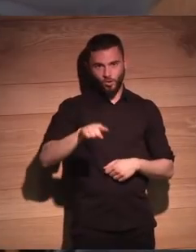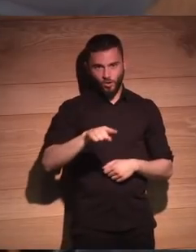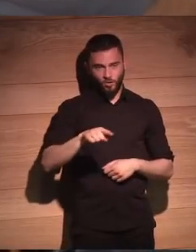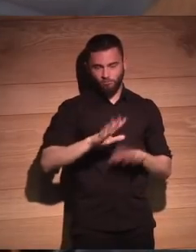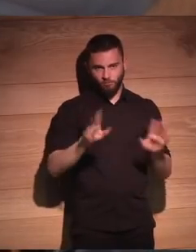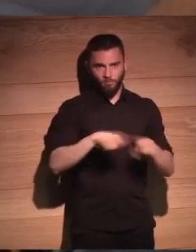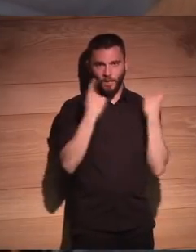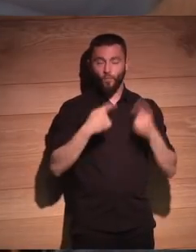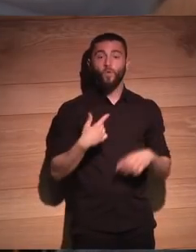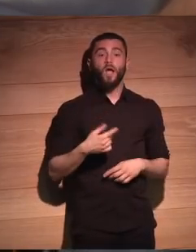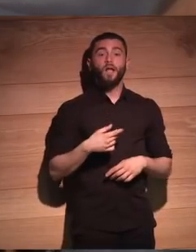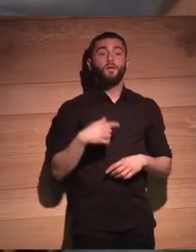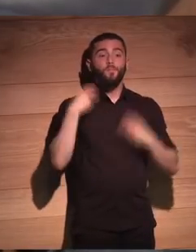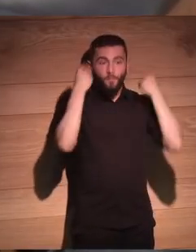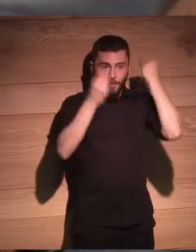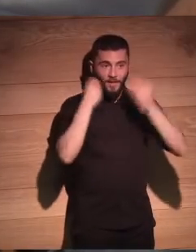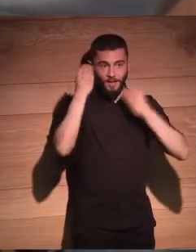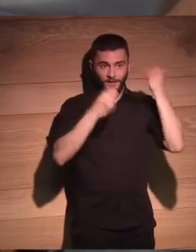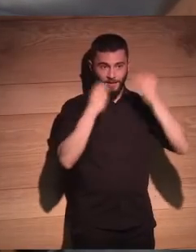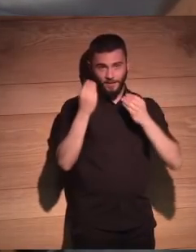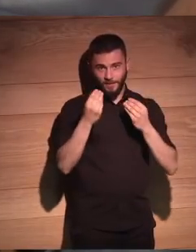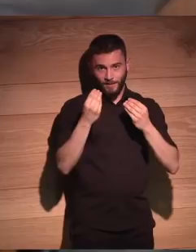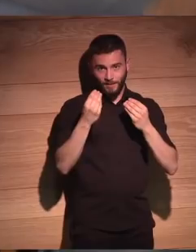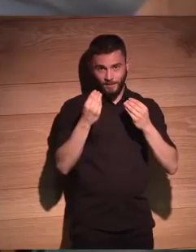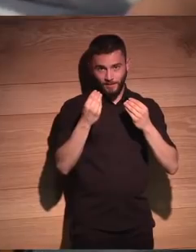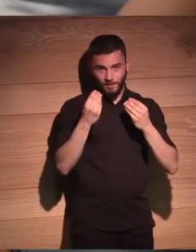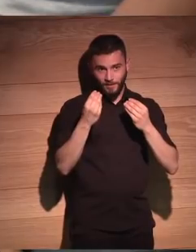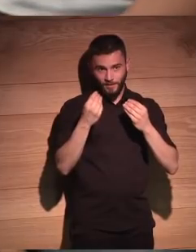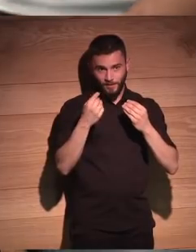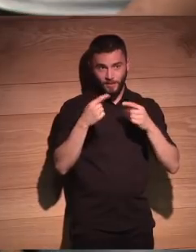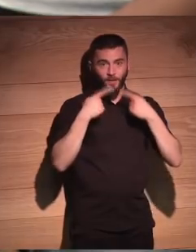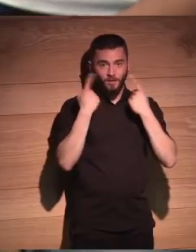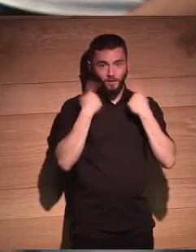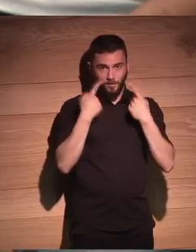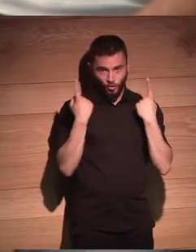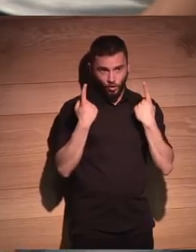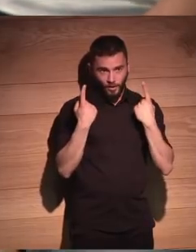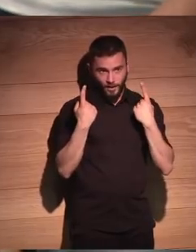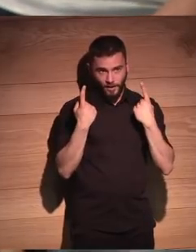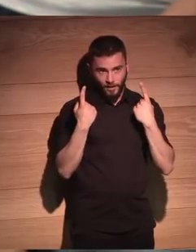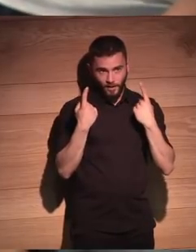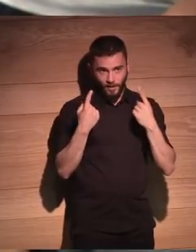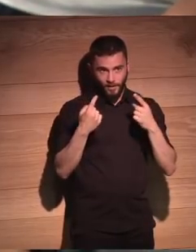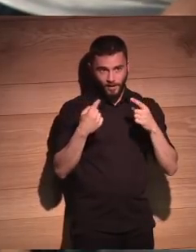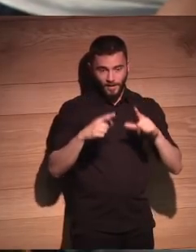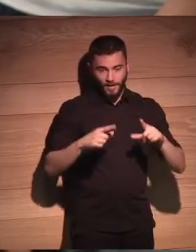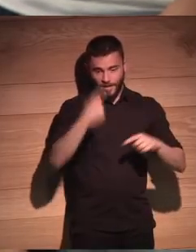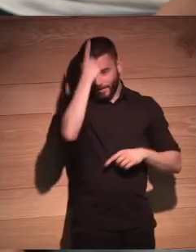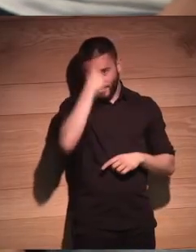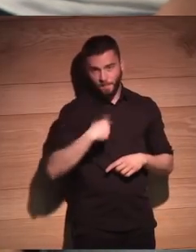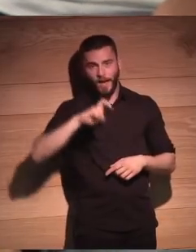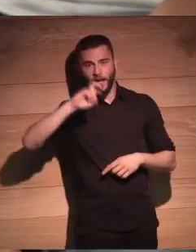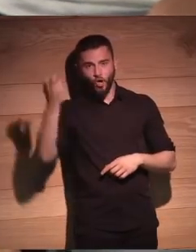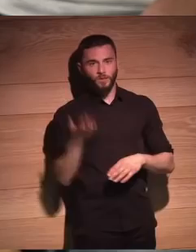que se debería hacer un reboot con la nueva esta peli de Joker, creando otra imagen del Joker, o que se